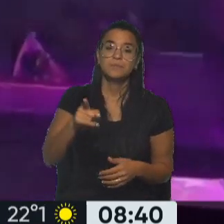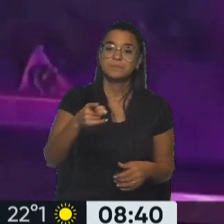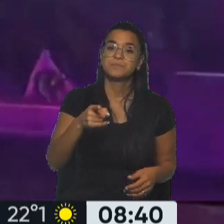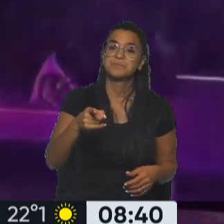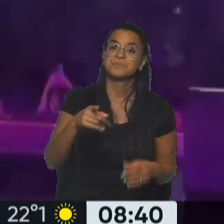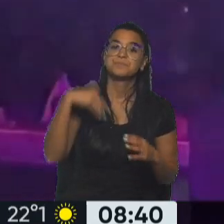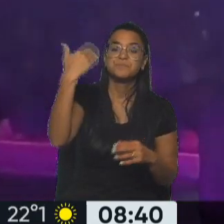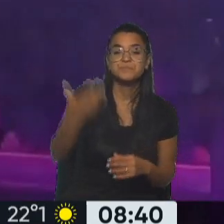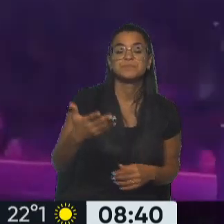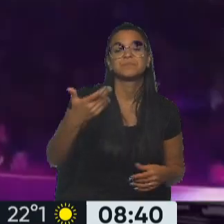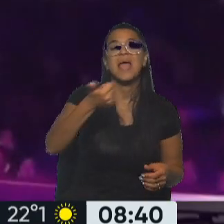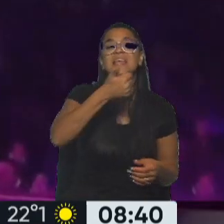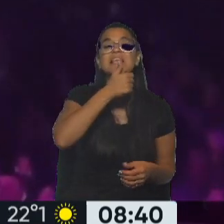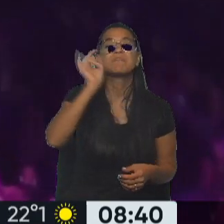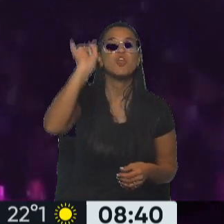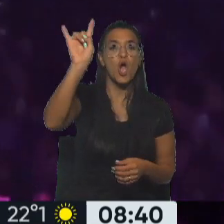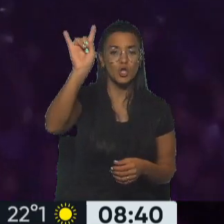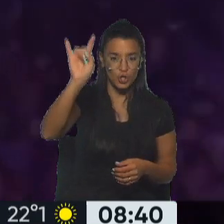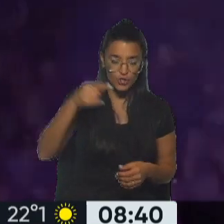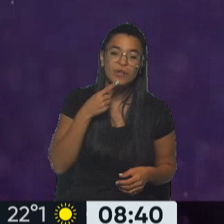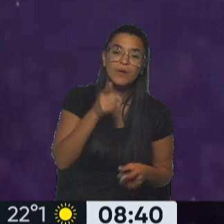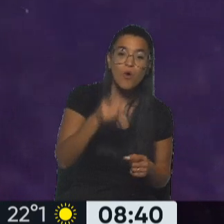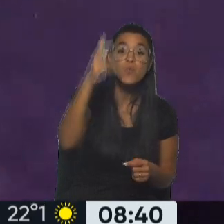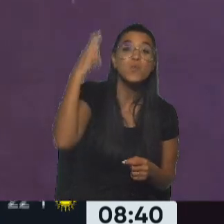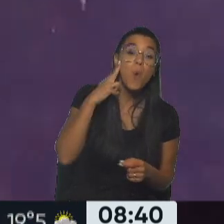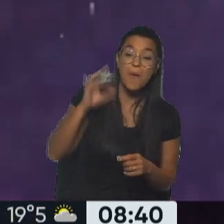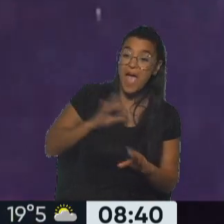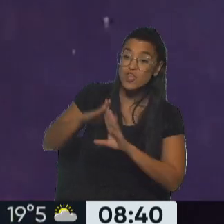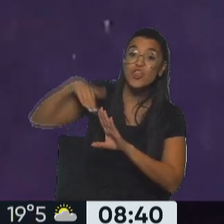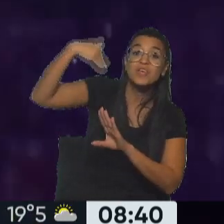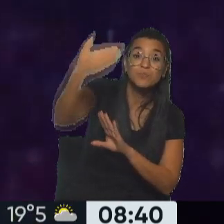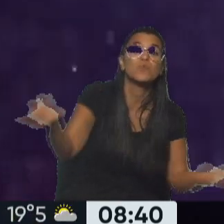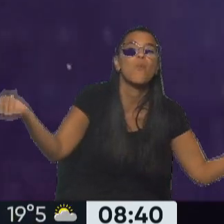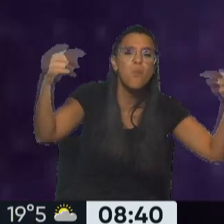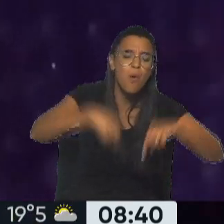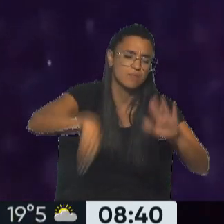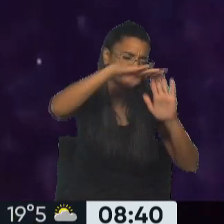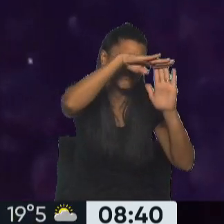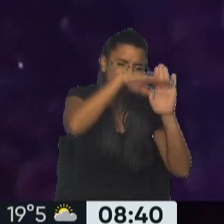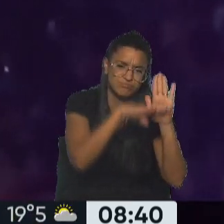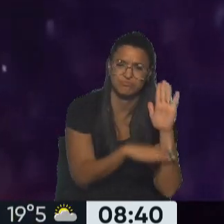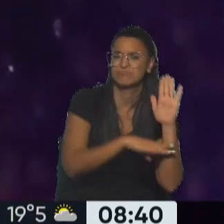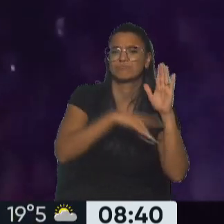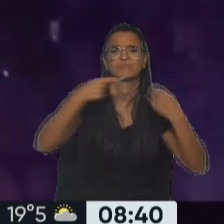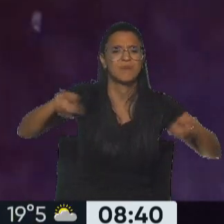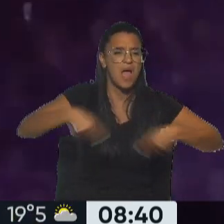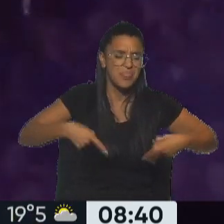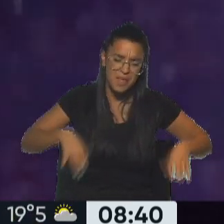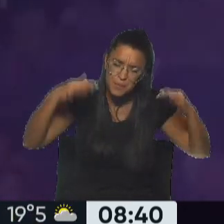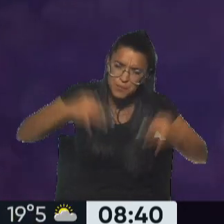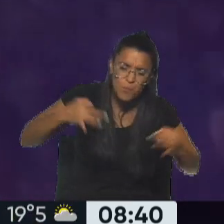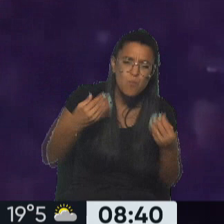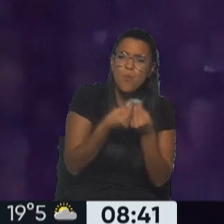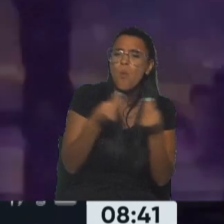evento vendría el Quilmes Rock. Después de 9 años volví al Quilmes Rock y volvió con una grilla increíble. La verdad que tocaron